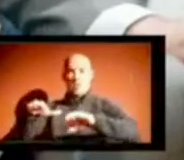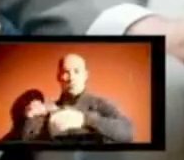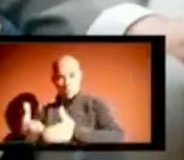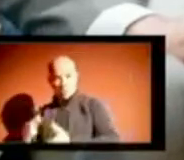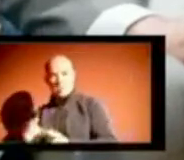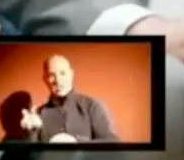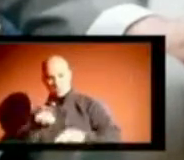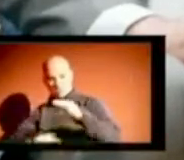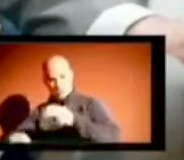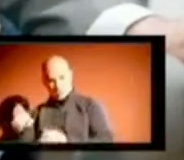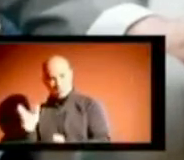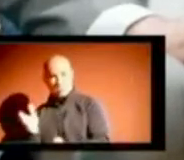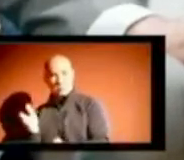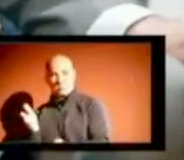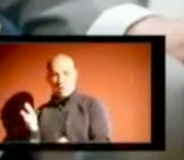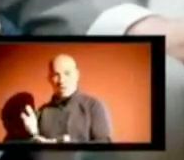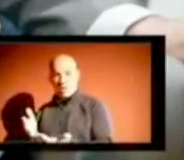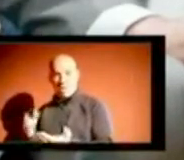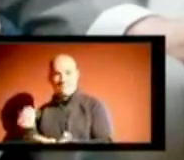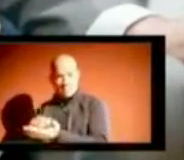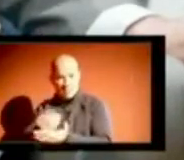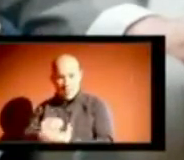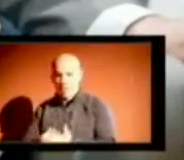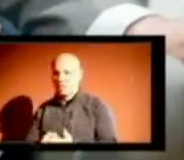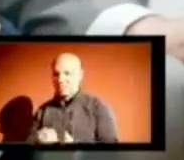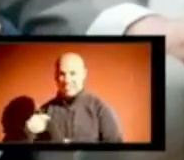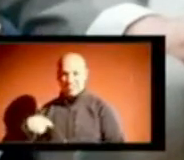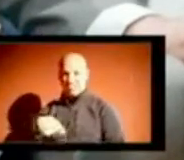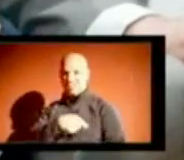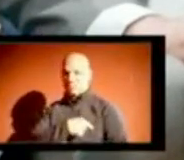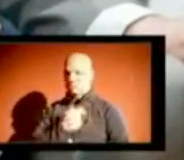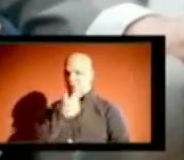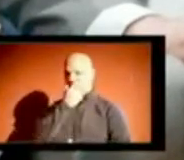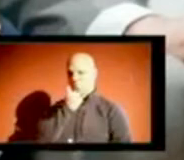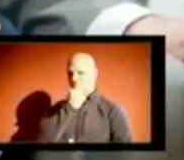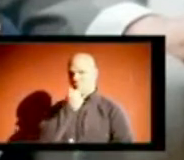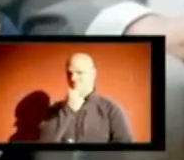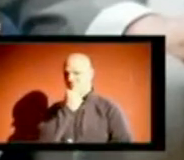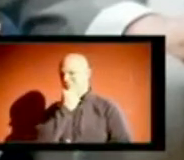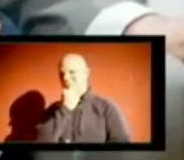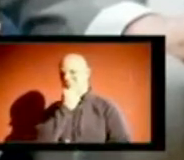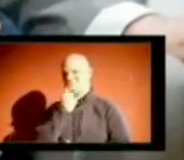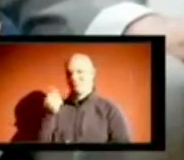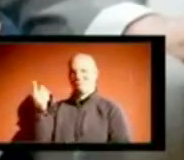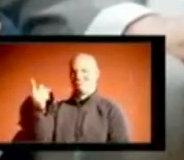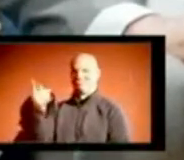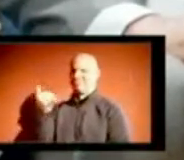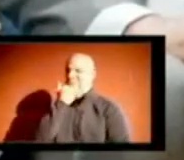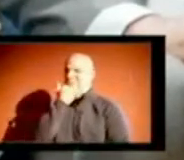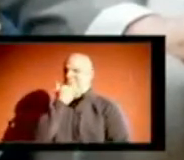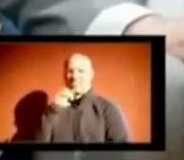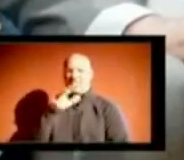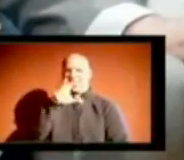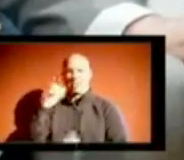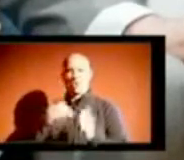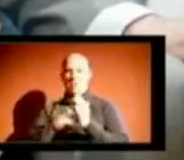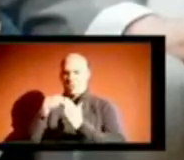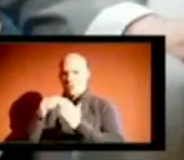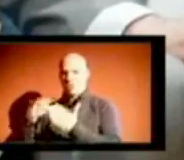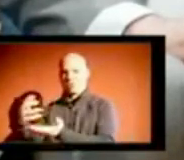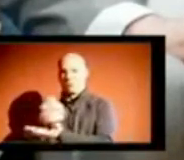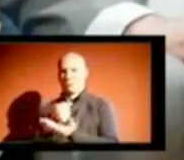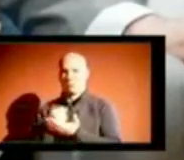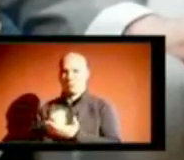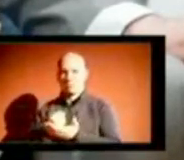diferíamos de esa proyección en al menos 300 millones de dólares y se informó que íbamos como mínimo a estar